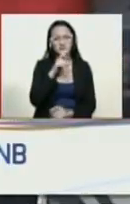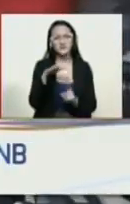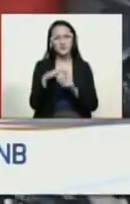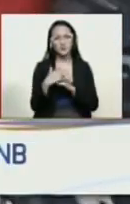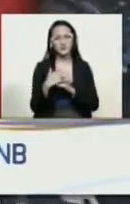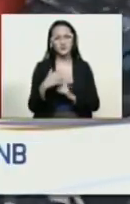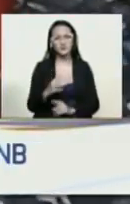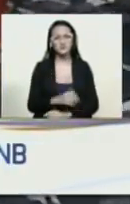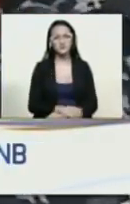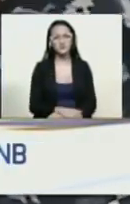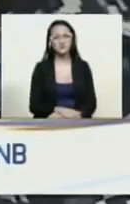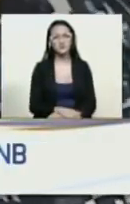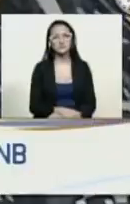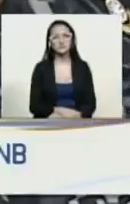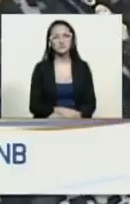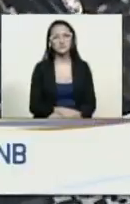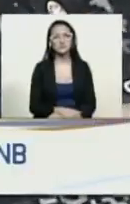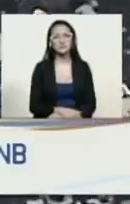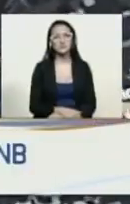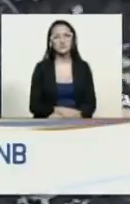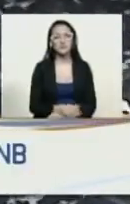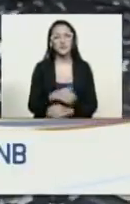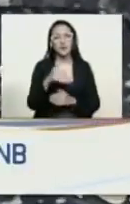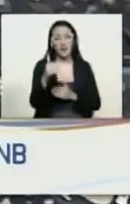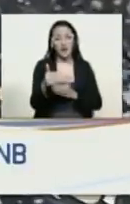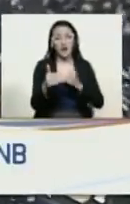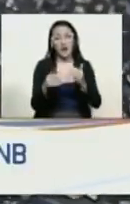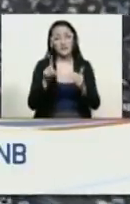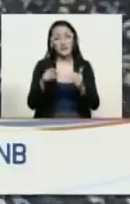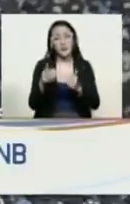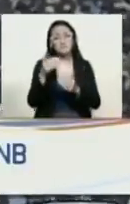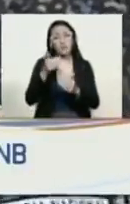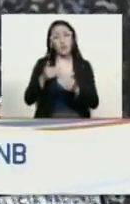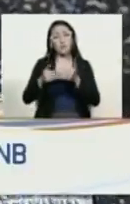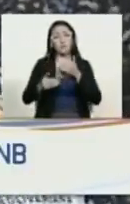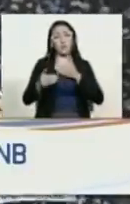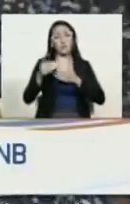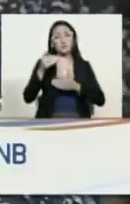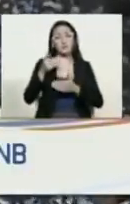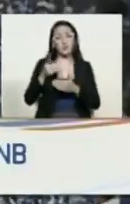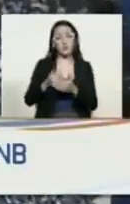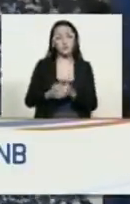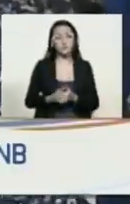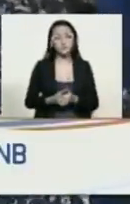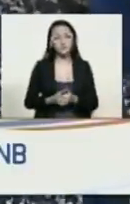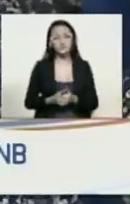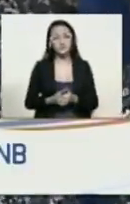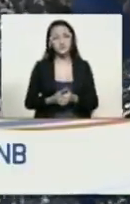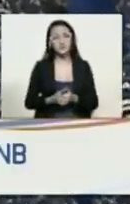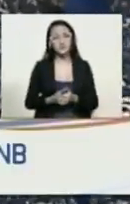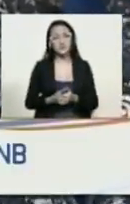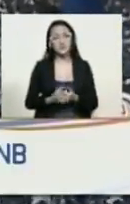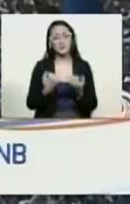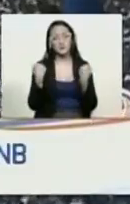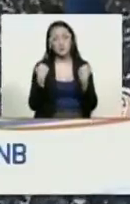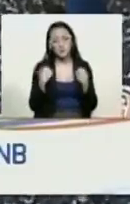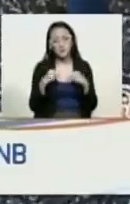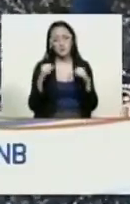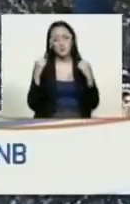difícil, de avances y retrocesos, de aprendizaje profundo,